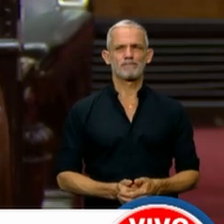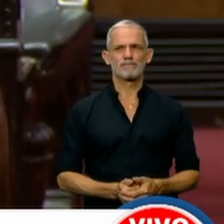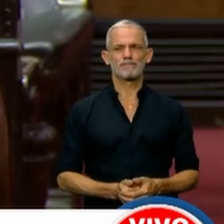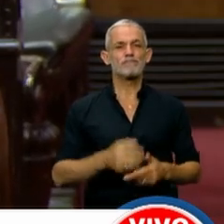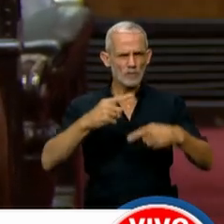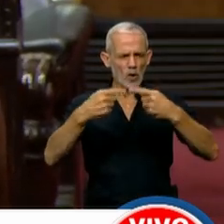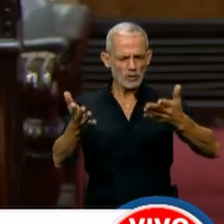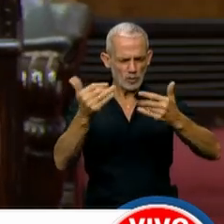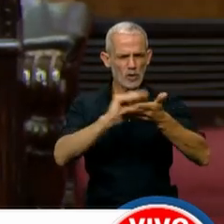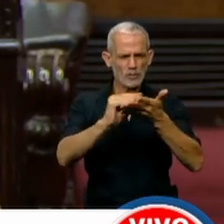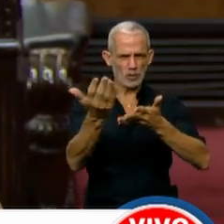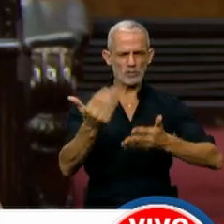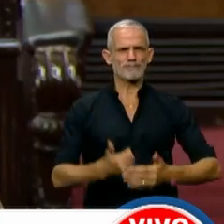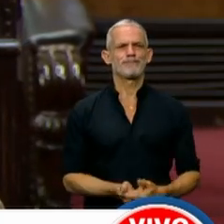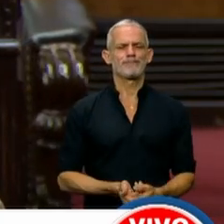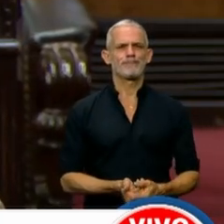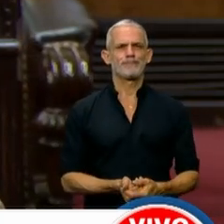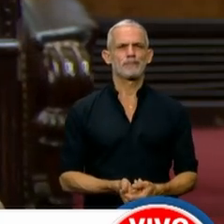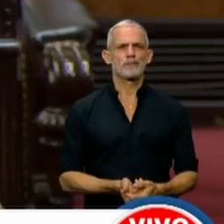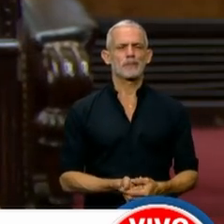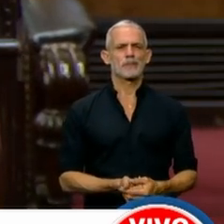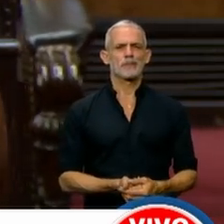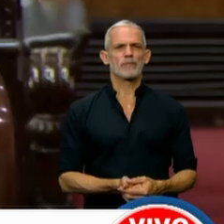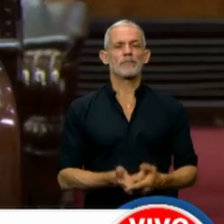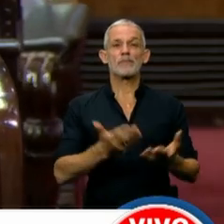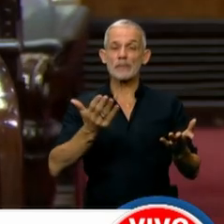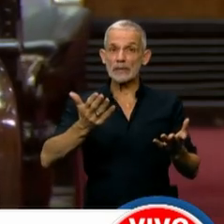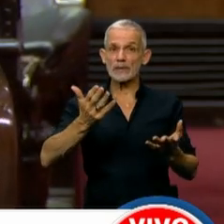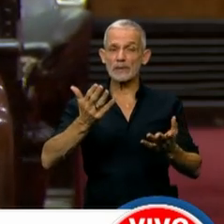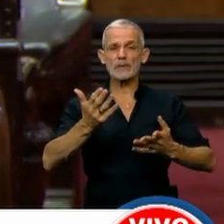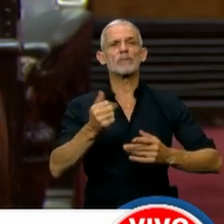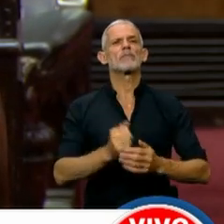continuo que continuo diputado por favor yo